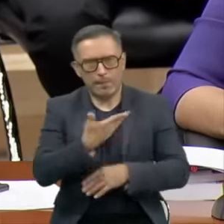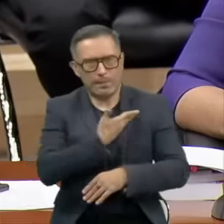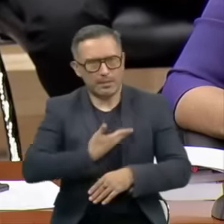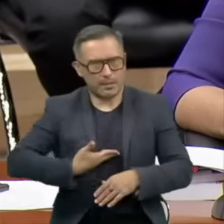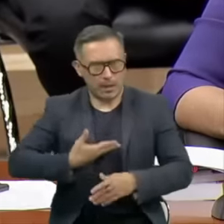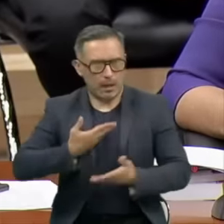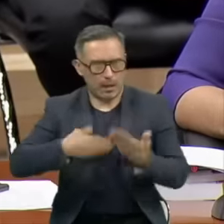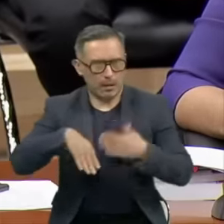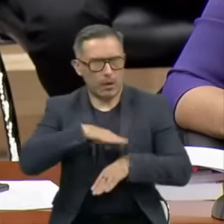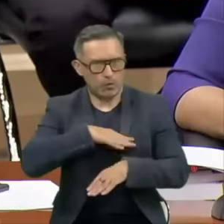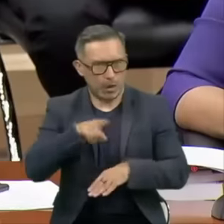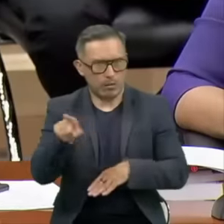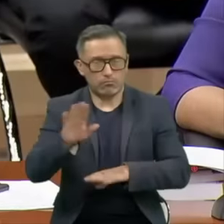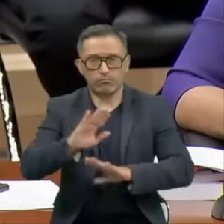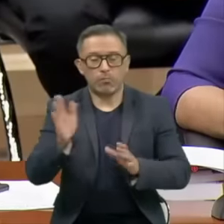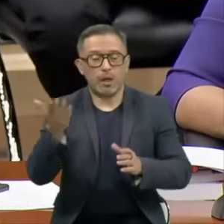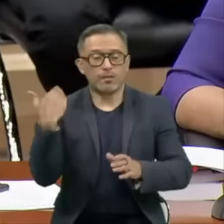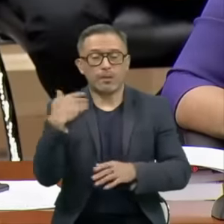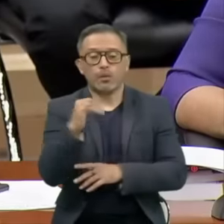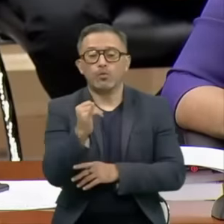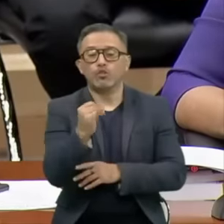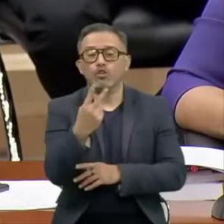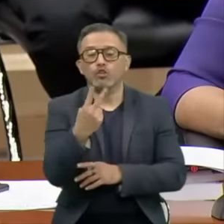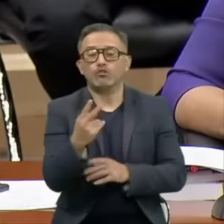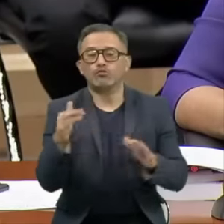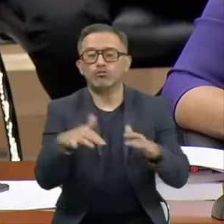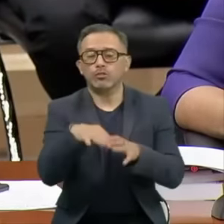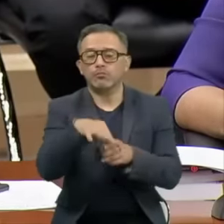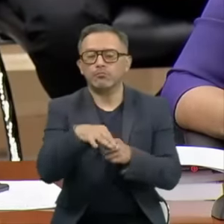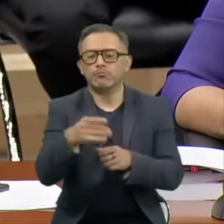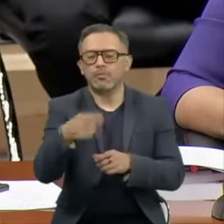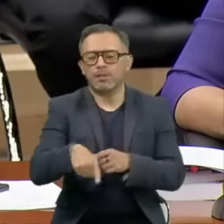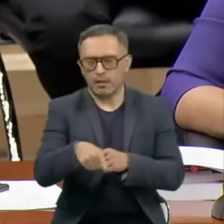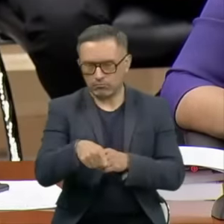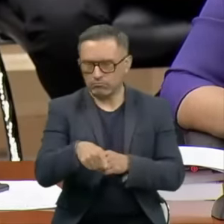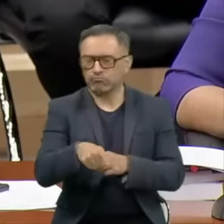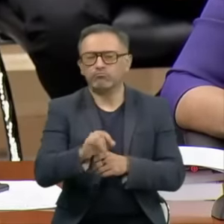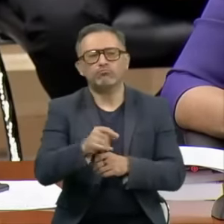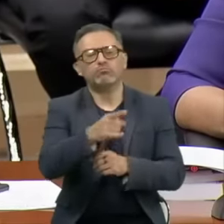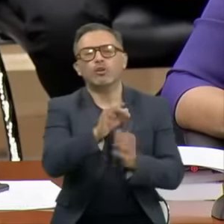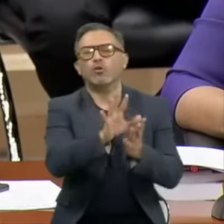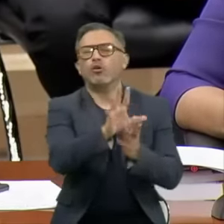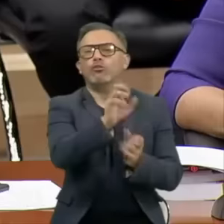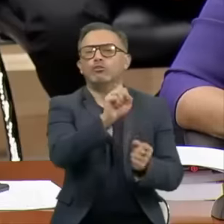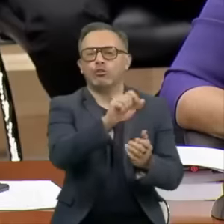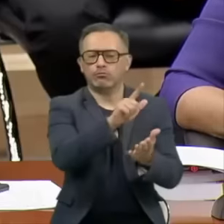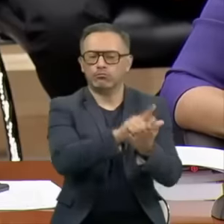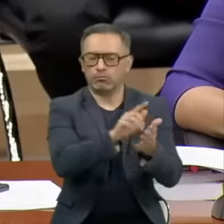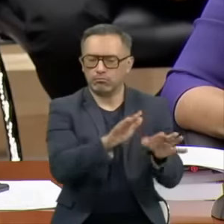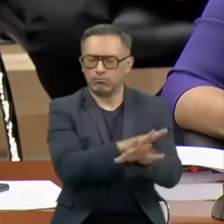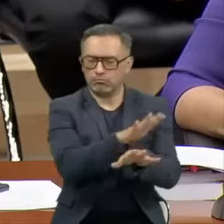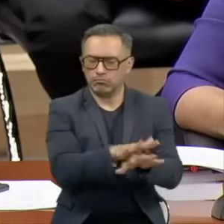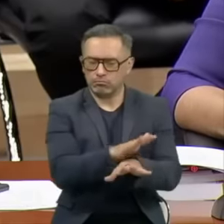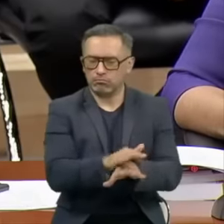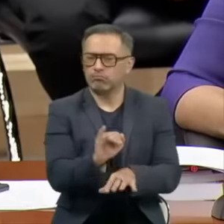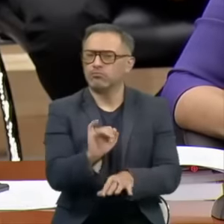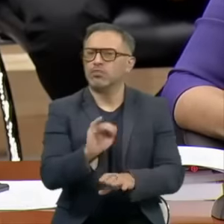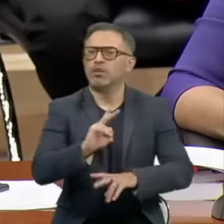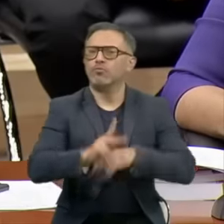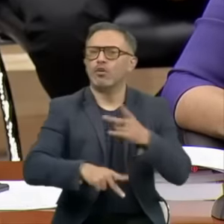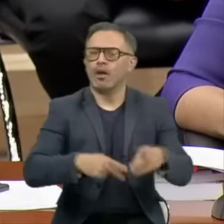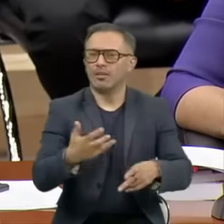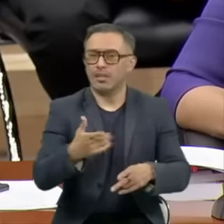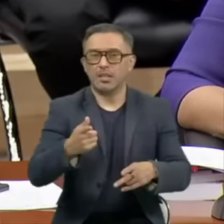mandato de las urnas del 2 de junio hacer esas reformas constitucionales y las vamos a hacer así venga el